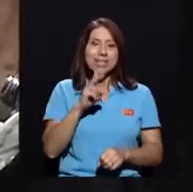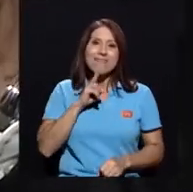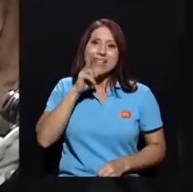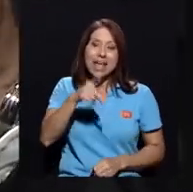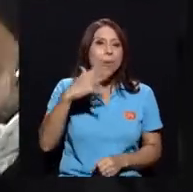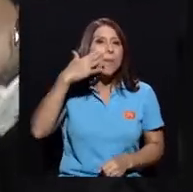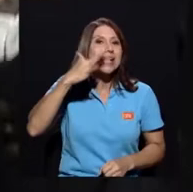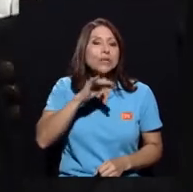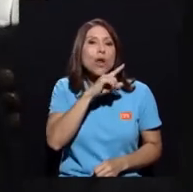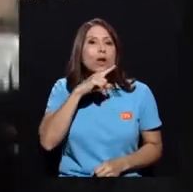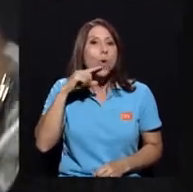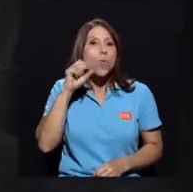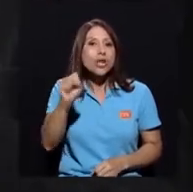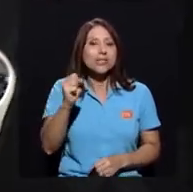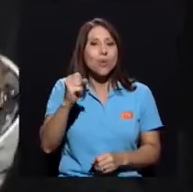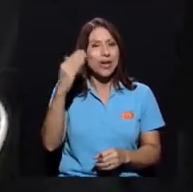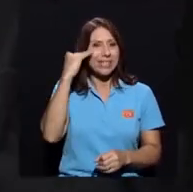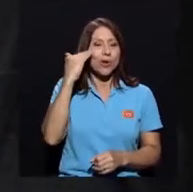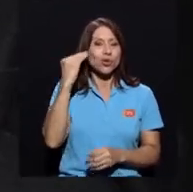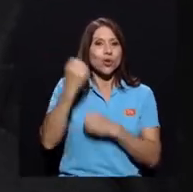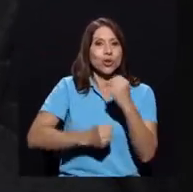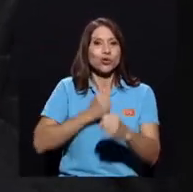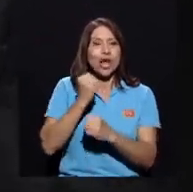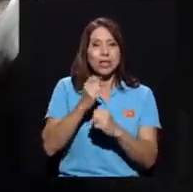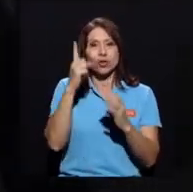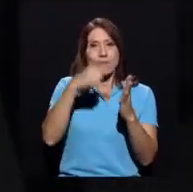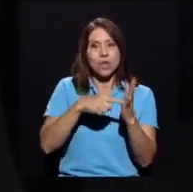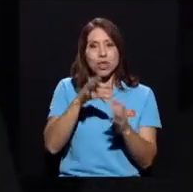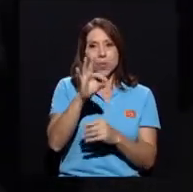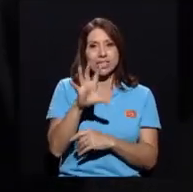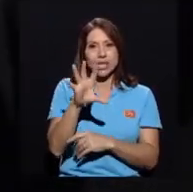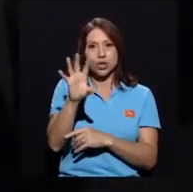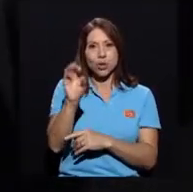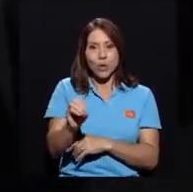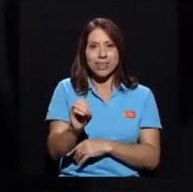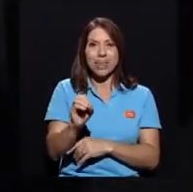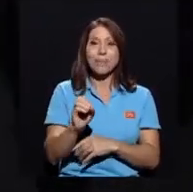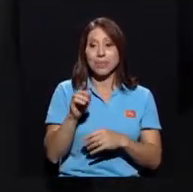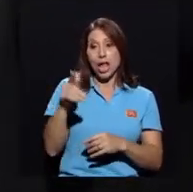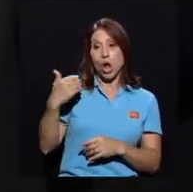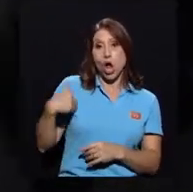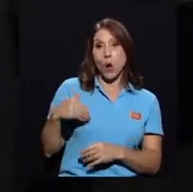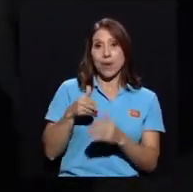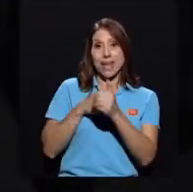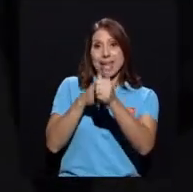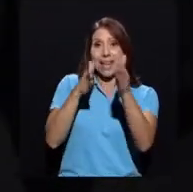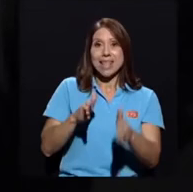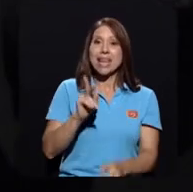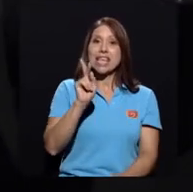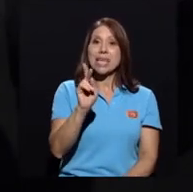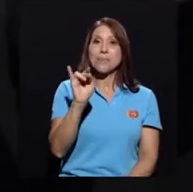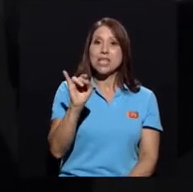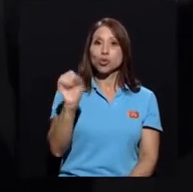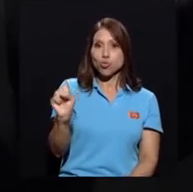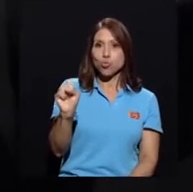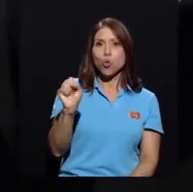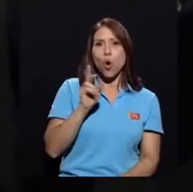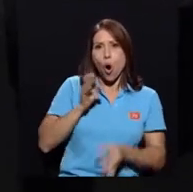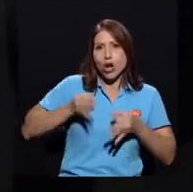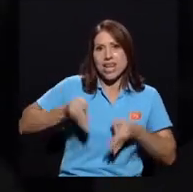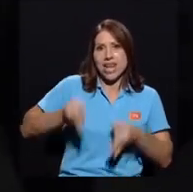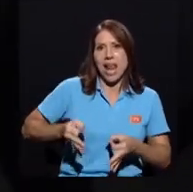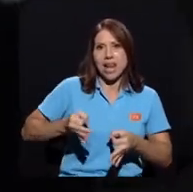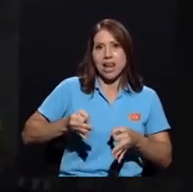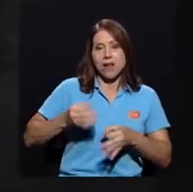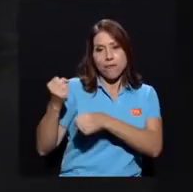parecidos al comunismo que se conocieron en los 60s, en los 50s, en los cuales Kim Il-sung, el original, el fundador del Estado